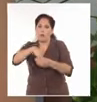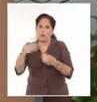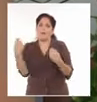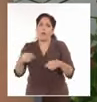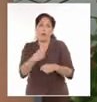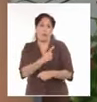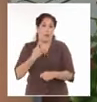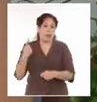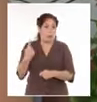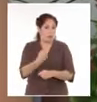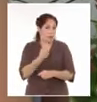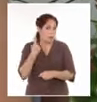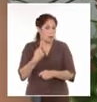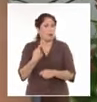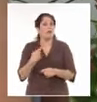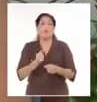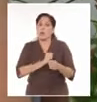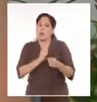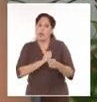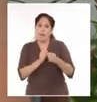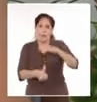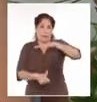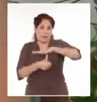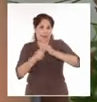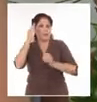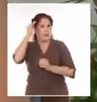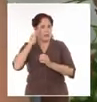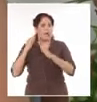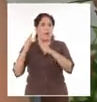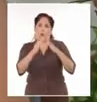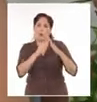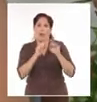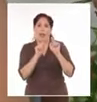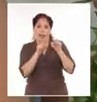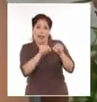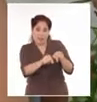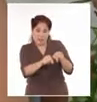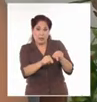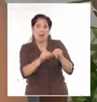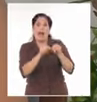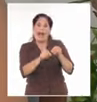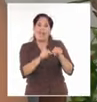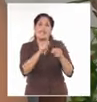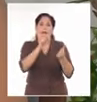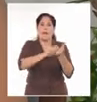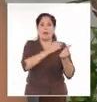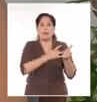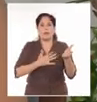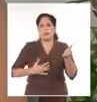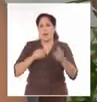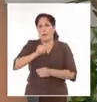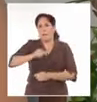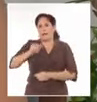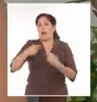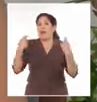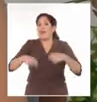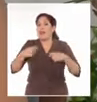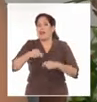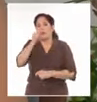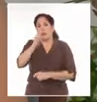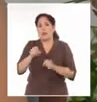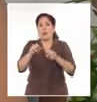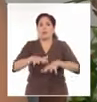vamos a movilizar, como bien nuestro presidente, las comunidades, y allí en las comunidades vamos a sensibilizar sobre los derechos de las personas en